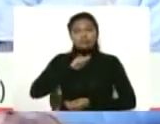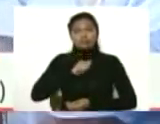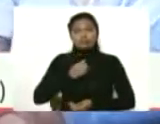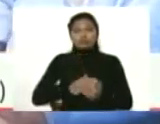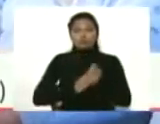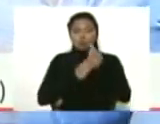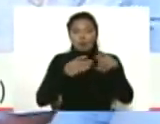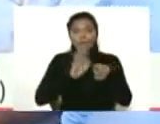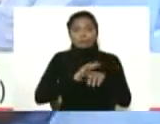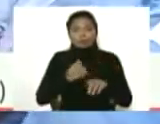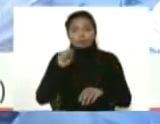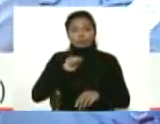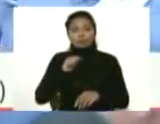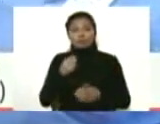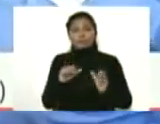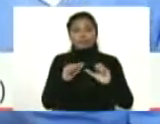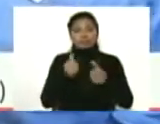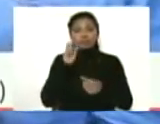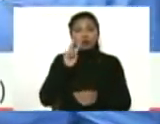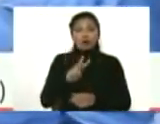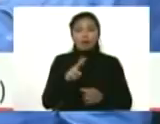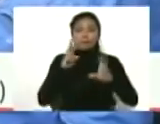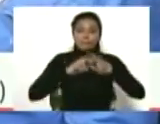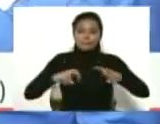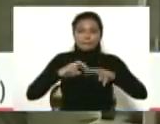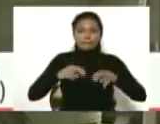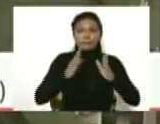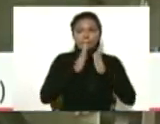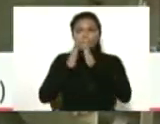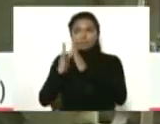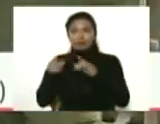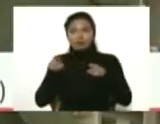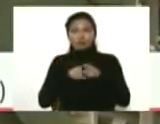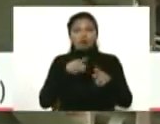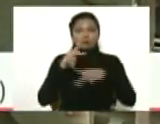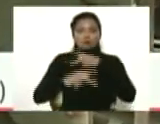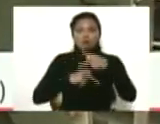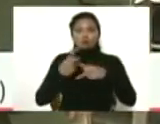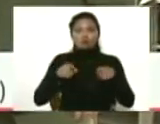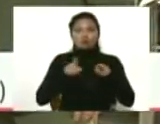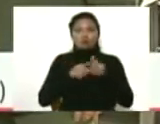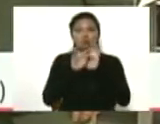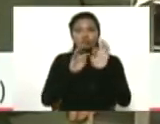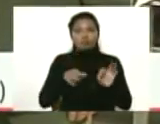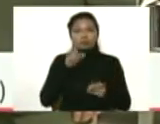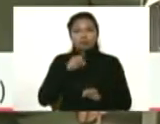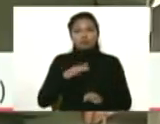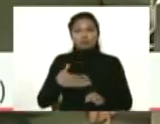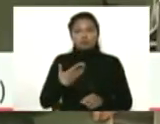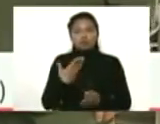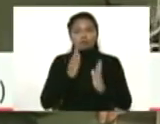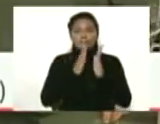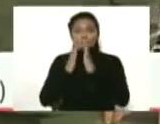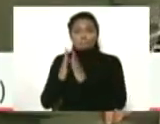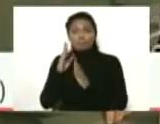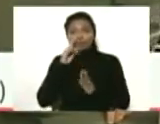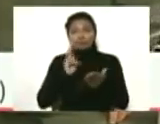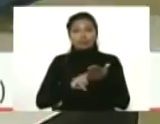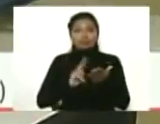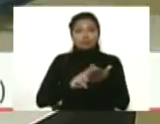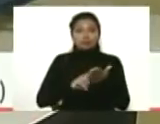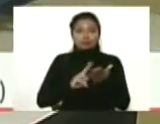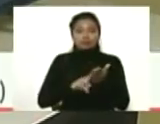bueno, comenzamos a ver, a revisar las estructuras de los consejos productivos de trabajadores, que es un instrumento verdadero de